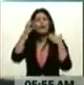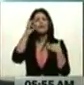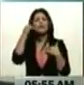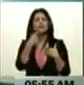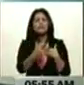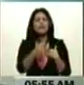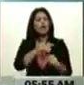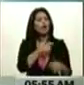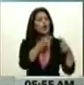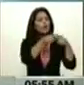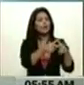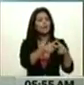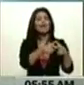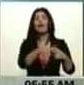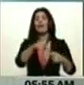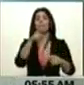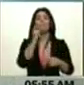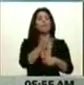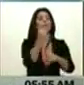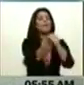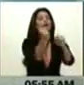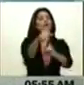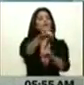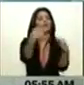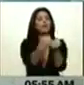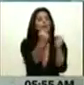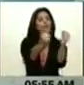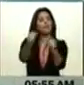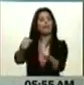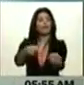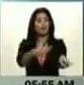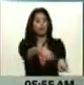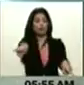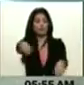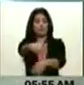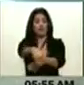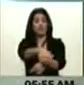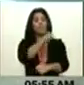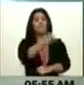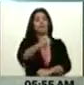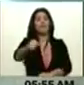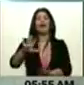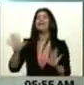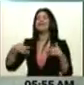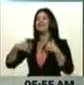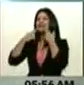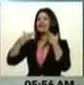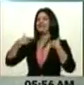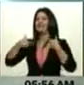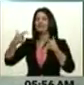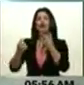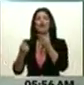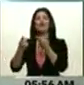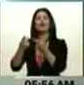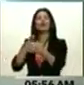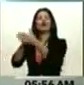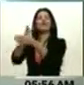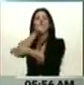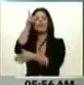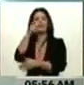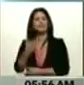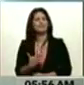Comité de la Guarimba mandó a matar a su familia. O sea, anda para la calle, que te maten. Entonces, pues yo voy a crear un caso contra Leopoldo,